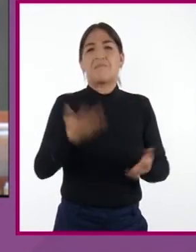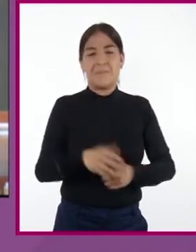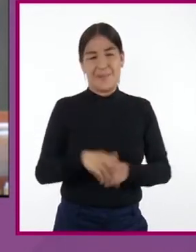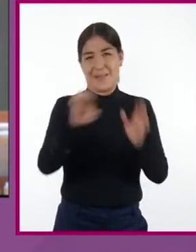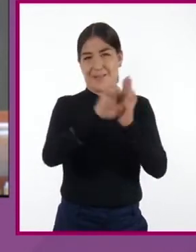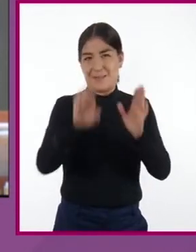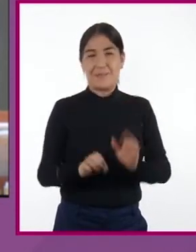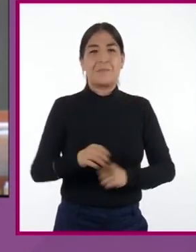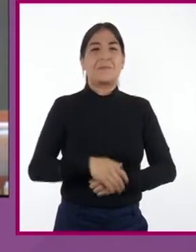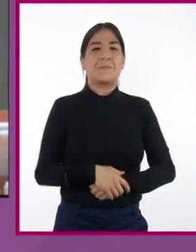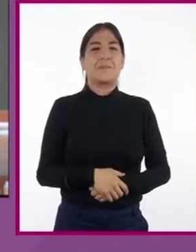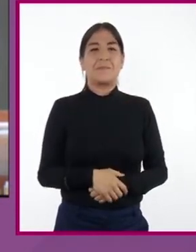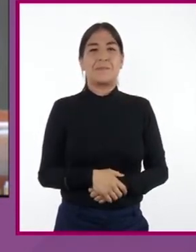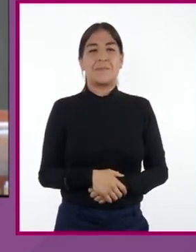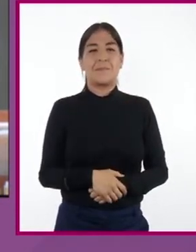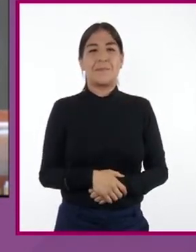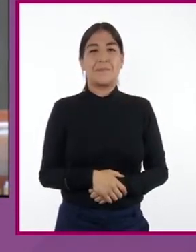ejemplo,